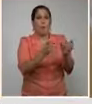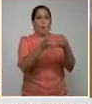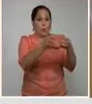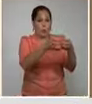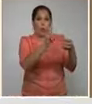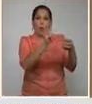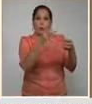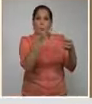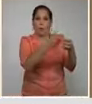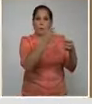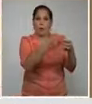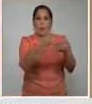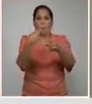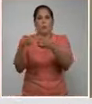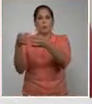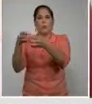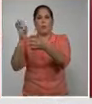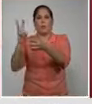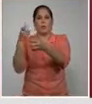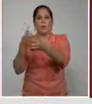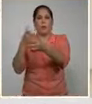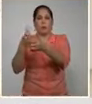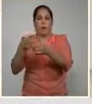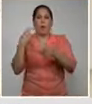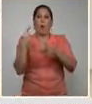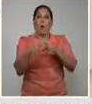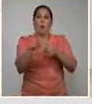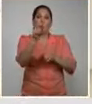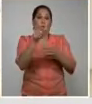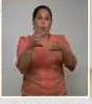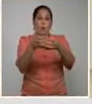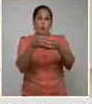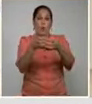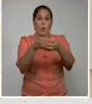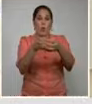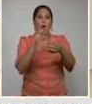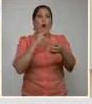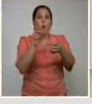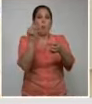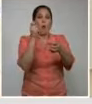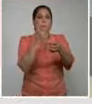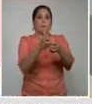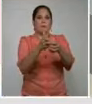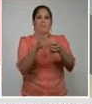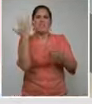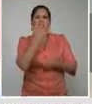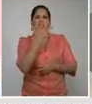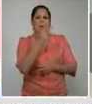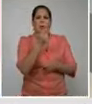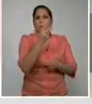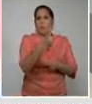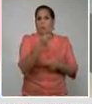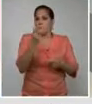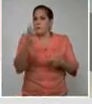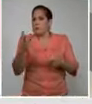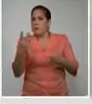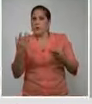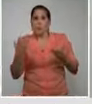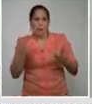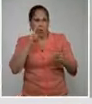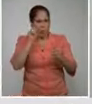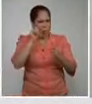que va a recibir 3 dosis de la vacuna. Y un grupo que va a recibir placebo. Entonces, ¿cómo se sabe quiénes reciben 2, 3? ¿Es objetivo también